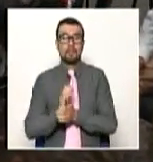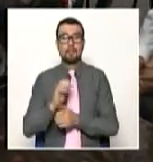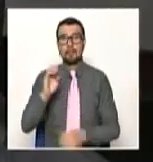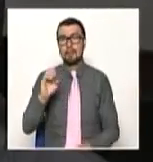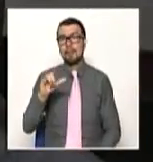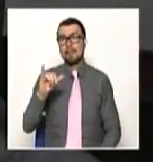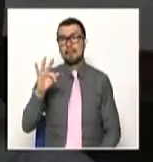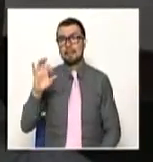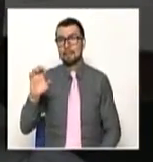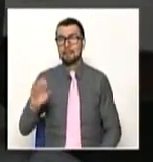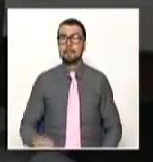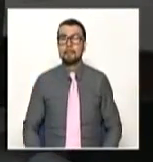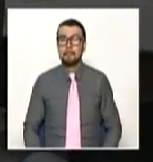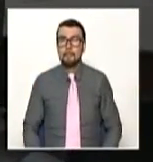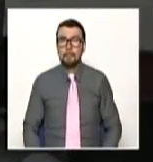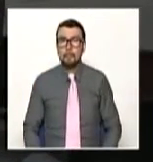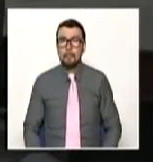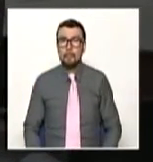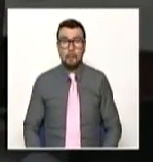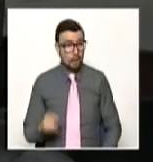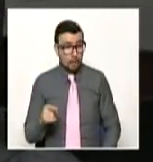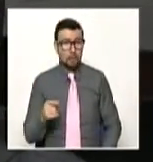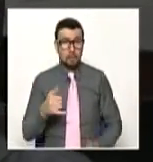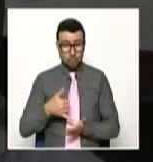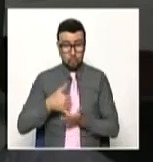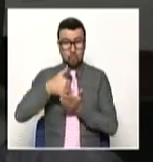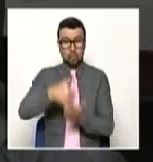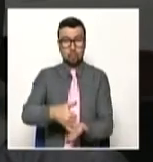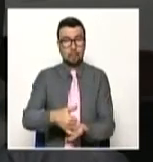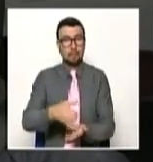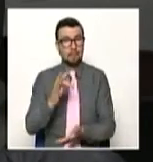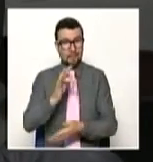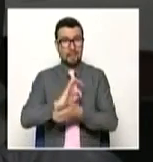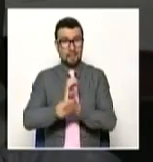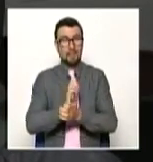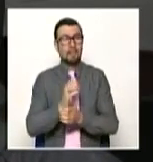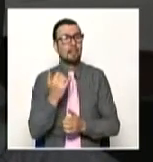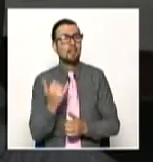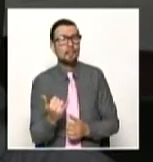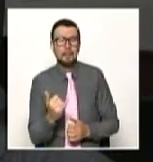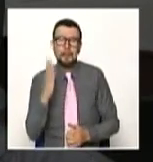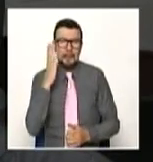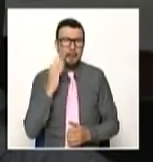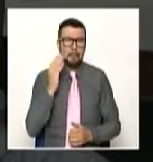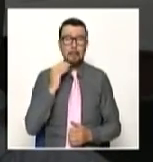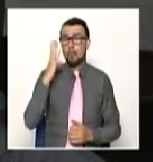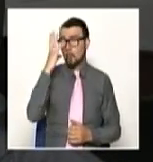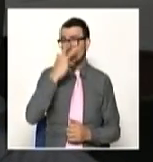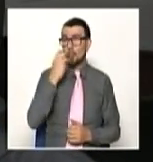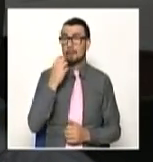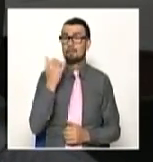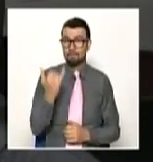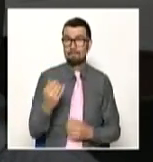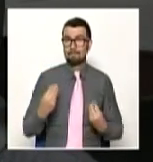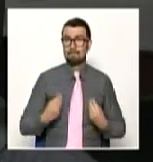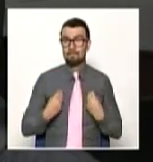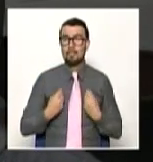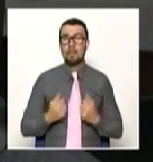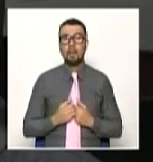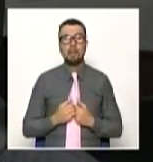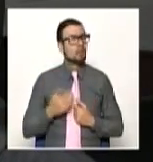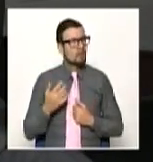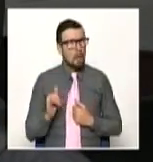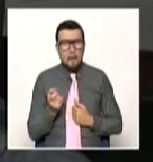Las expectativas en este torneo de la Copa Telecafé, yo creo que es una experiencia muy bonita que se va a vivir. Obviamente que apenas